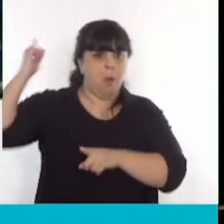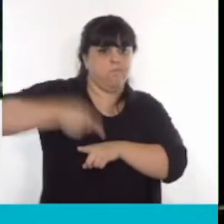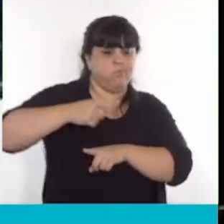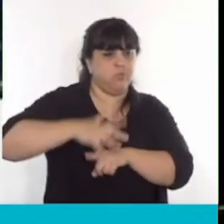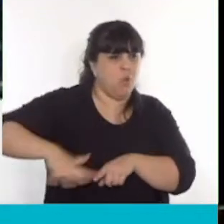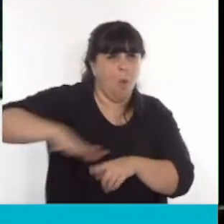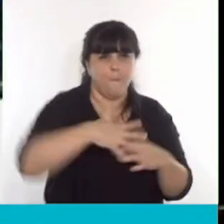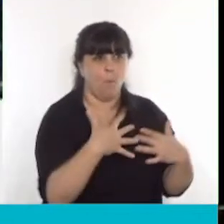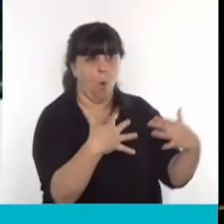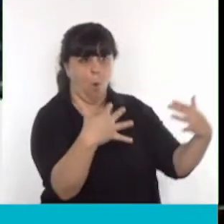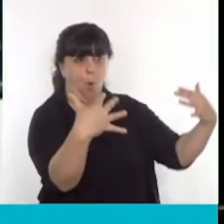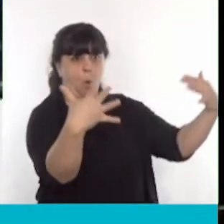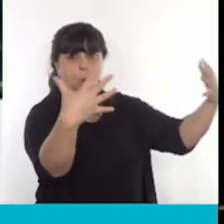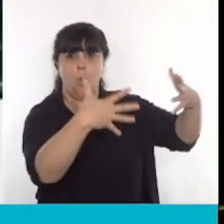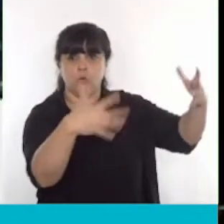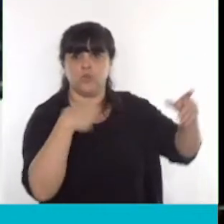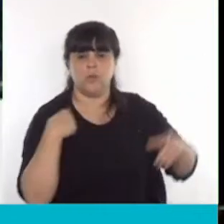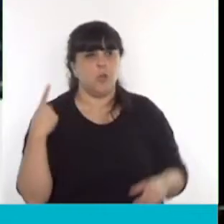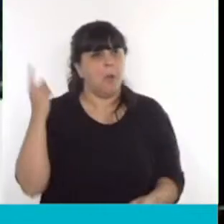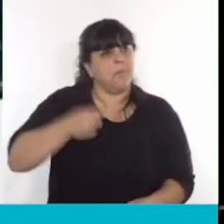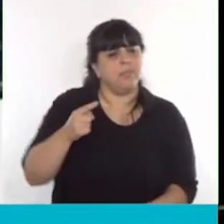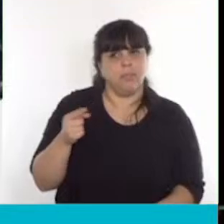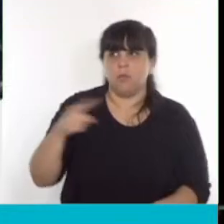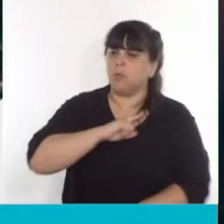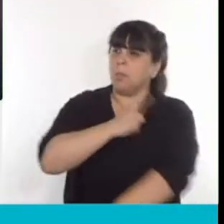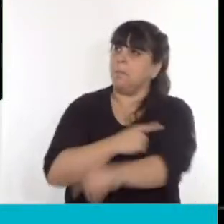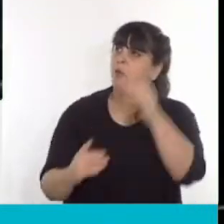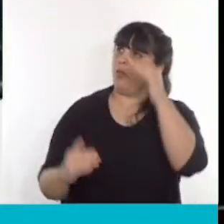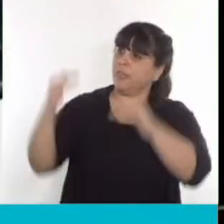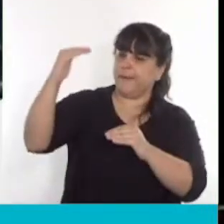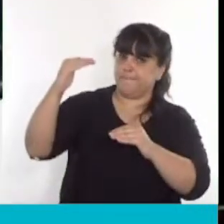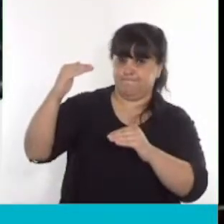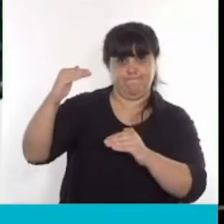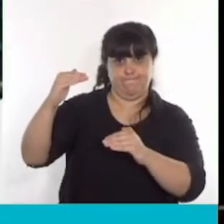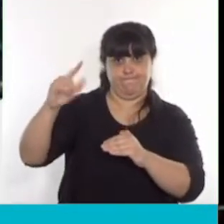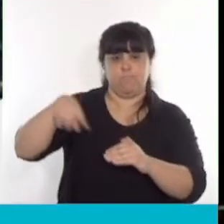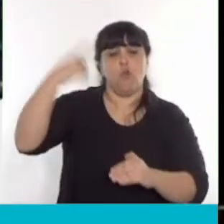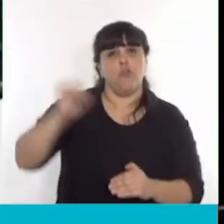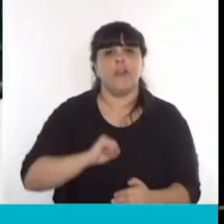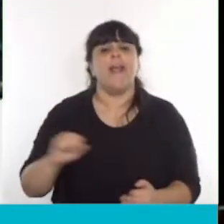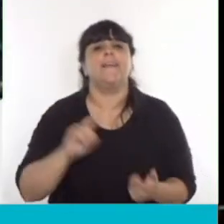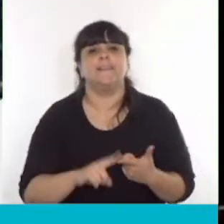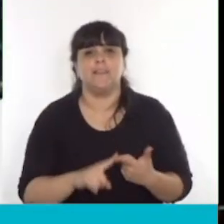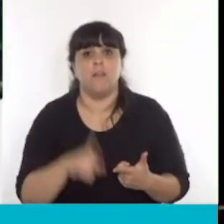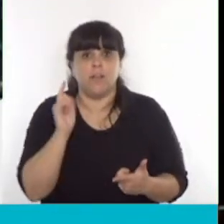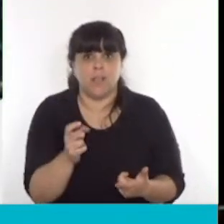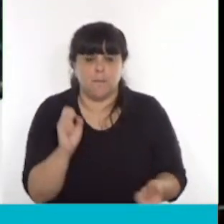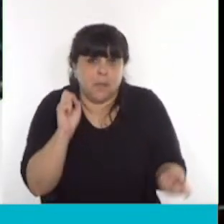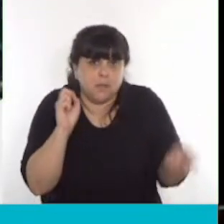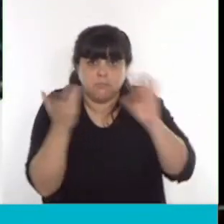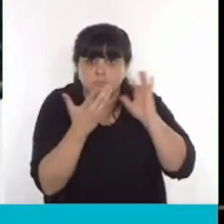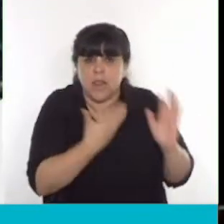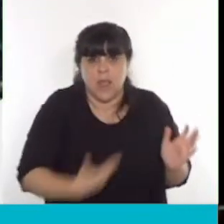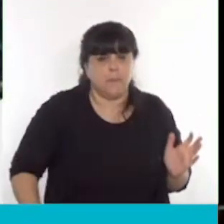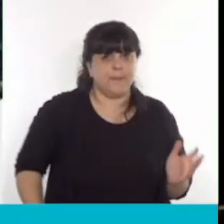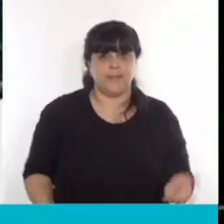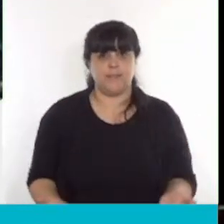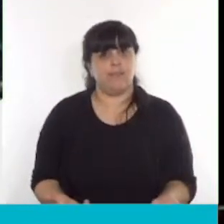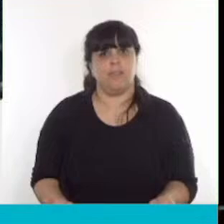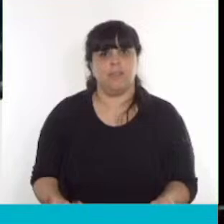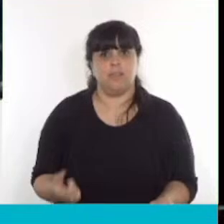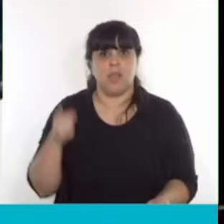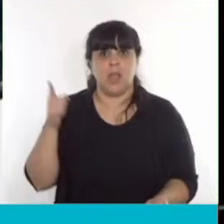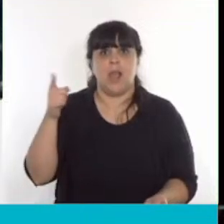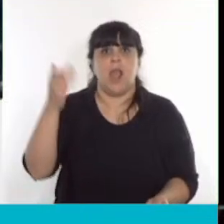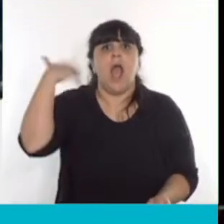enormes mayorías. La segunda estafa es la del propio presidente, que vino con la promesa de